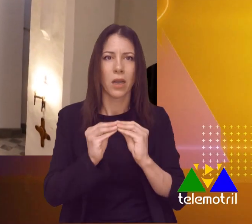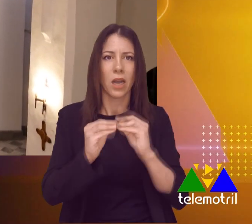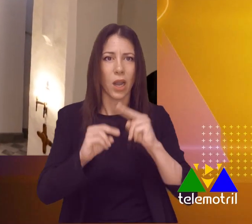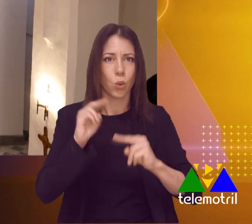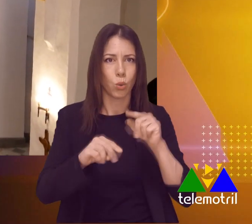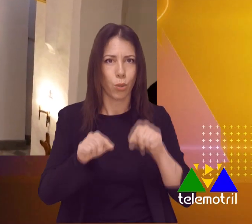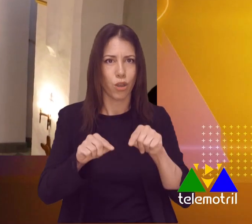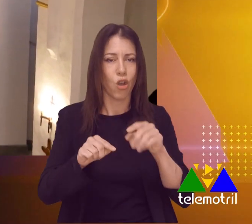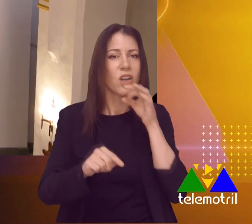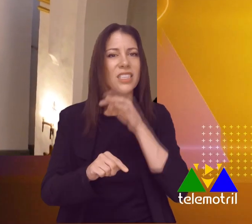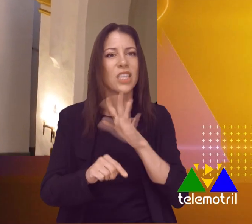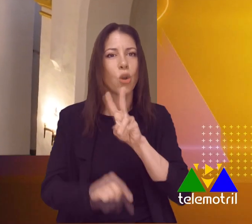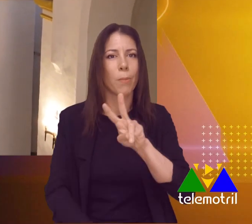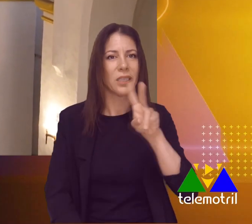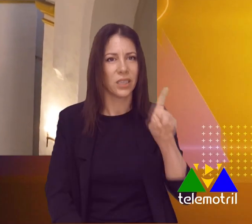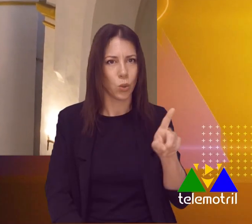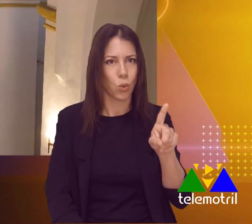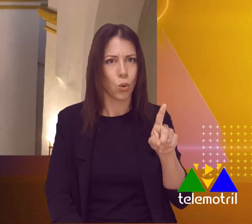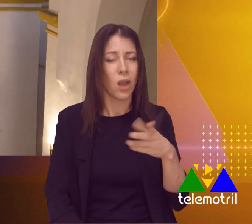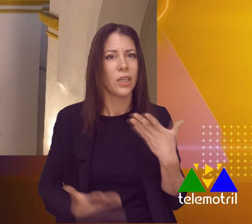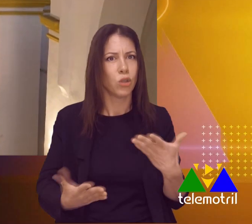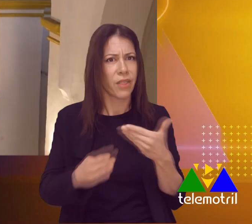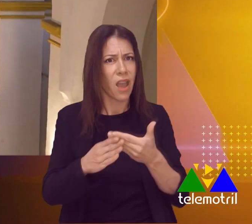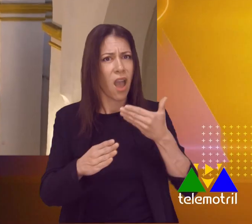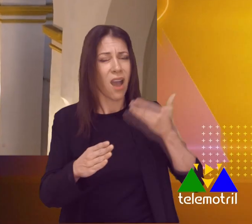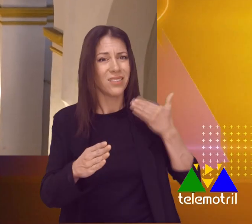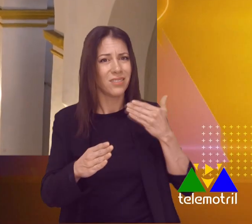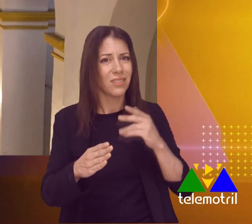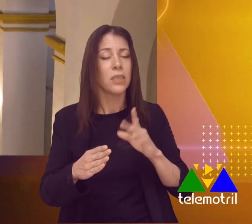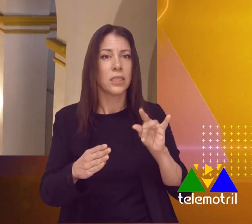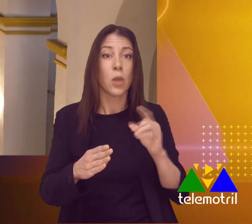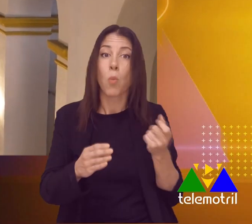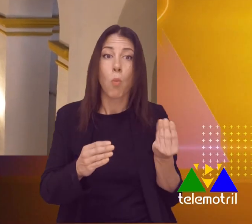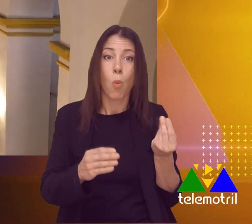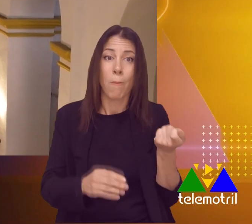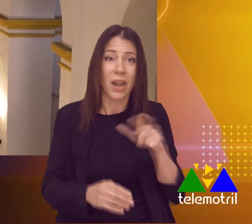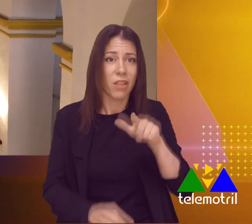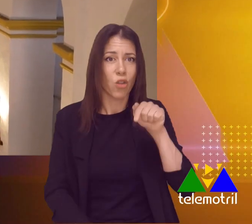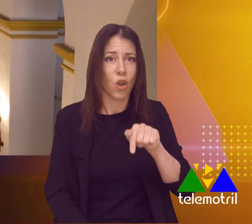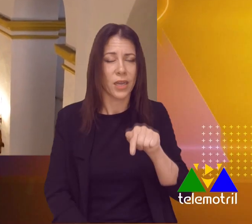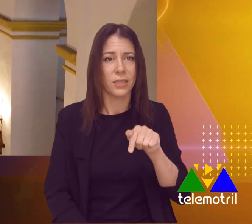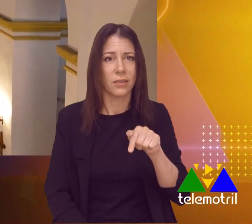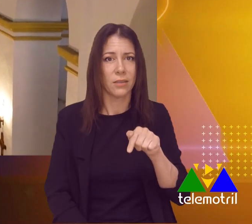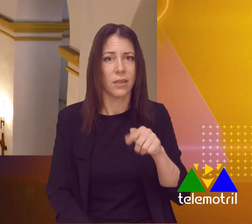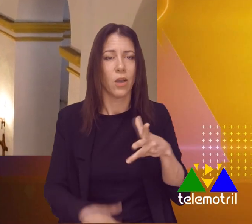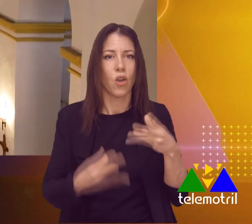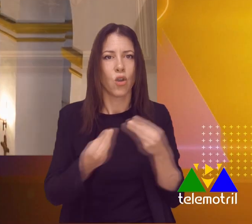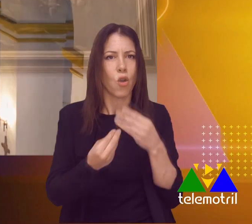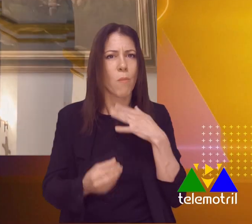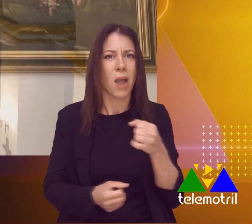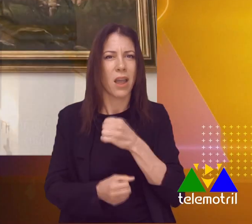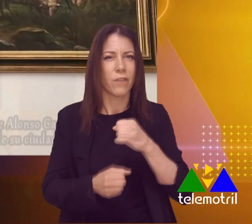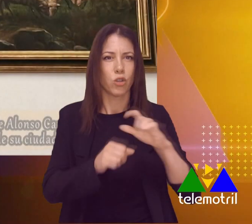la última reconstrucción del siglo XXI. O sea, hubo una antes. Hubo uno antes, muy parecido a estaba con este magnífico